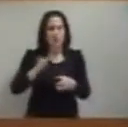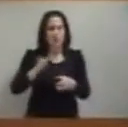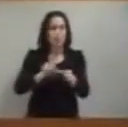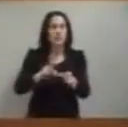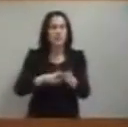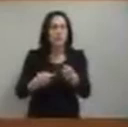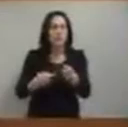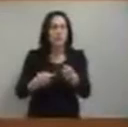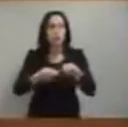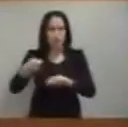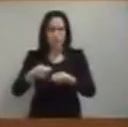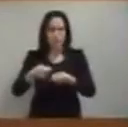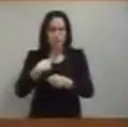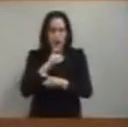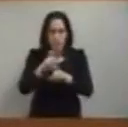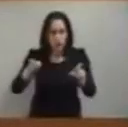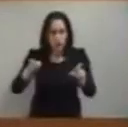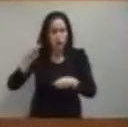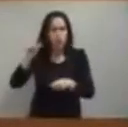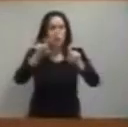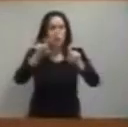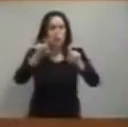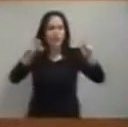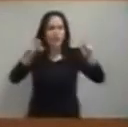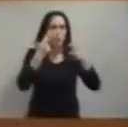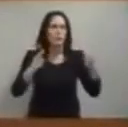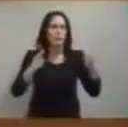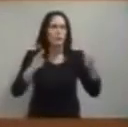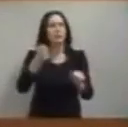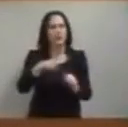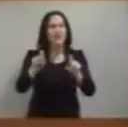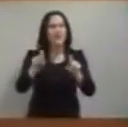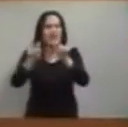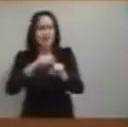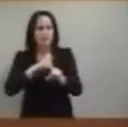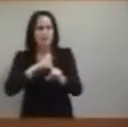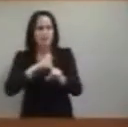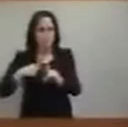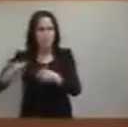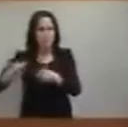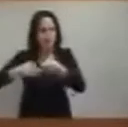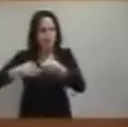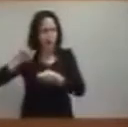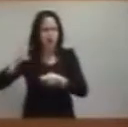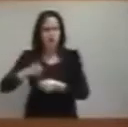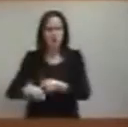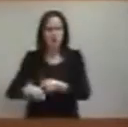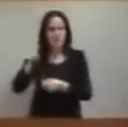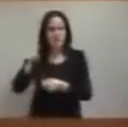como ustedes todos saben, no son solo entidades públicas, sino también entidades privadas. Y ahí es donde yo entiendo que hay un